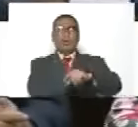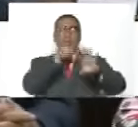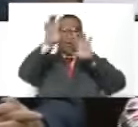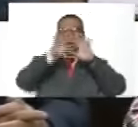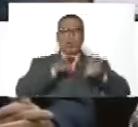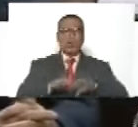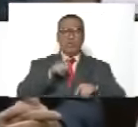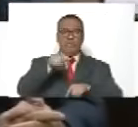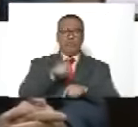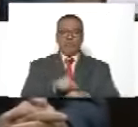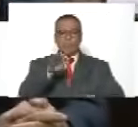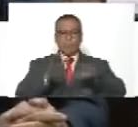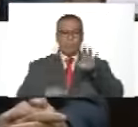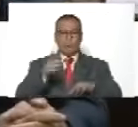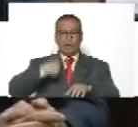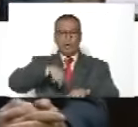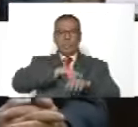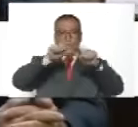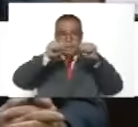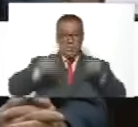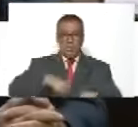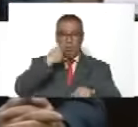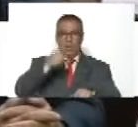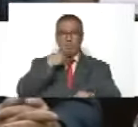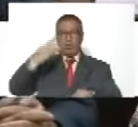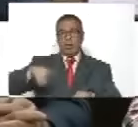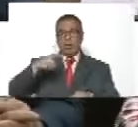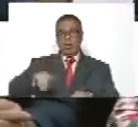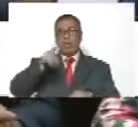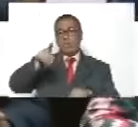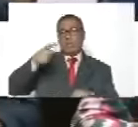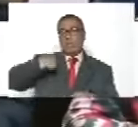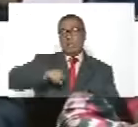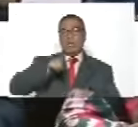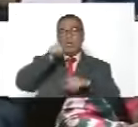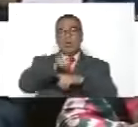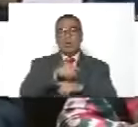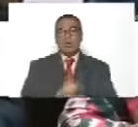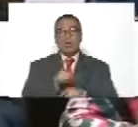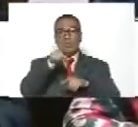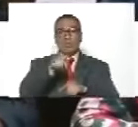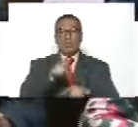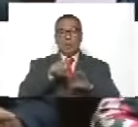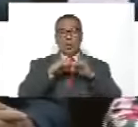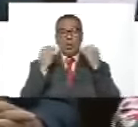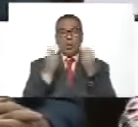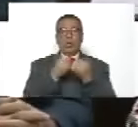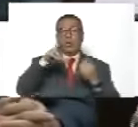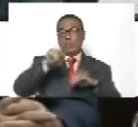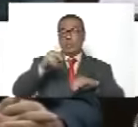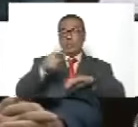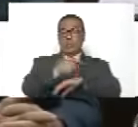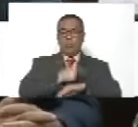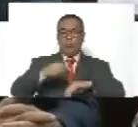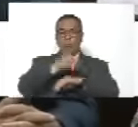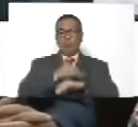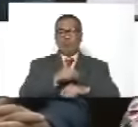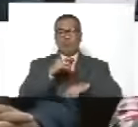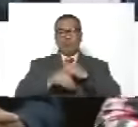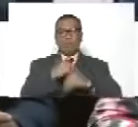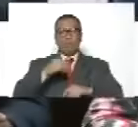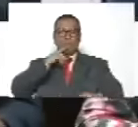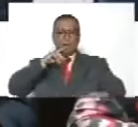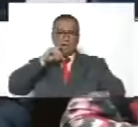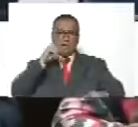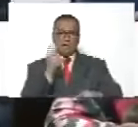y desestabilizar nuestro sistema político y democrático. Esto tiene que ir dirigido a estas organizaciones no gubernamentales que generan